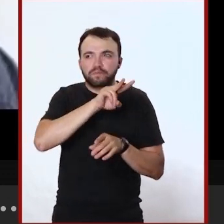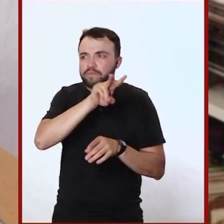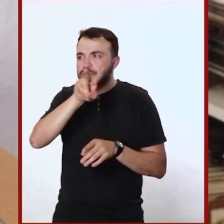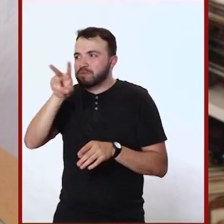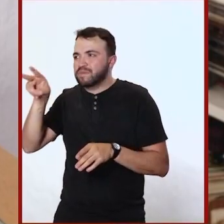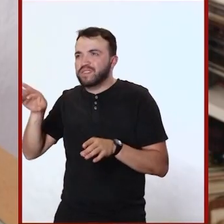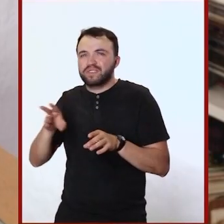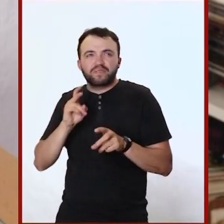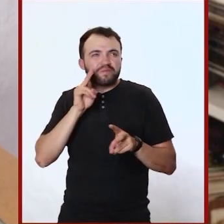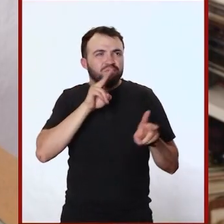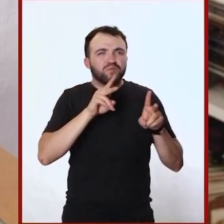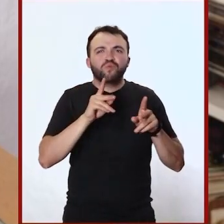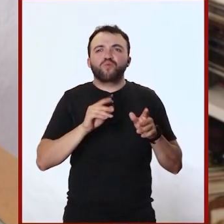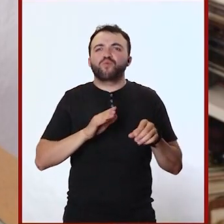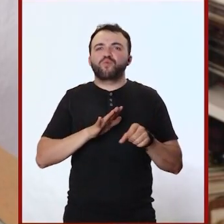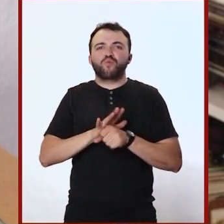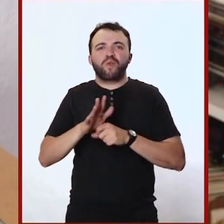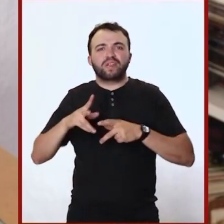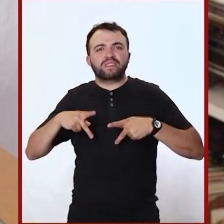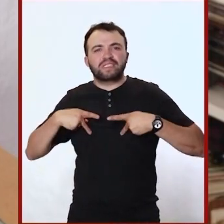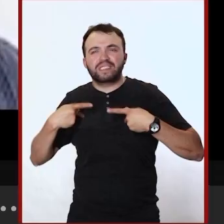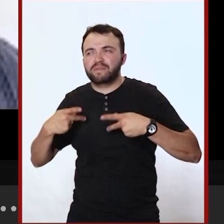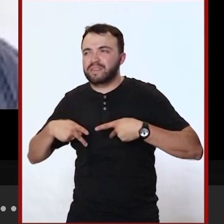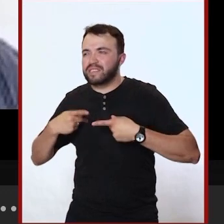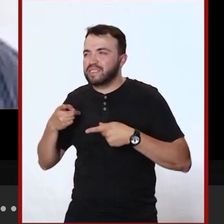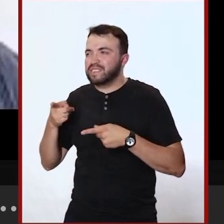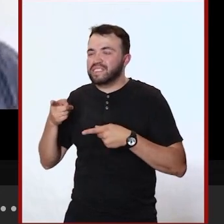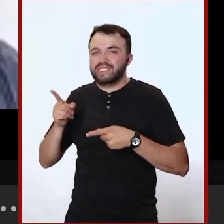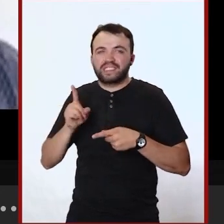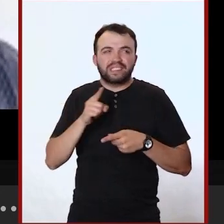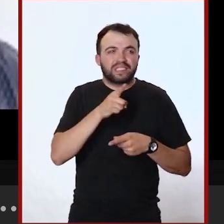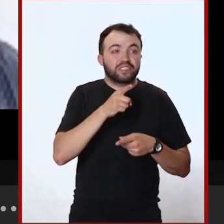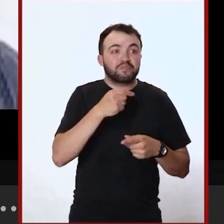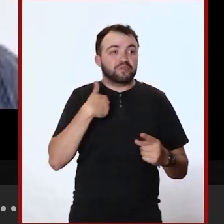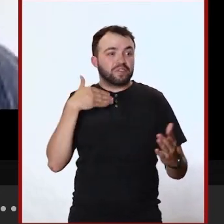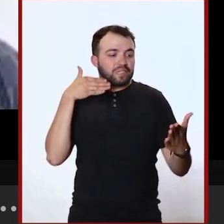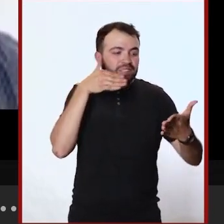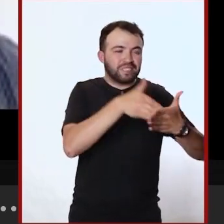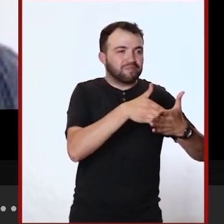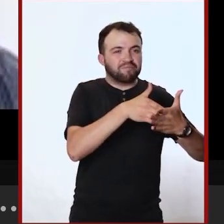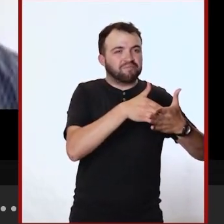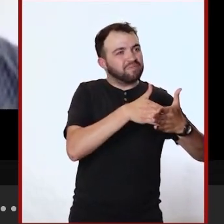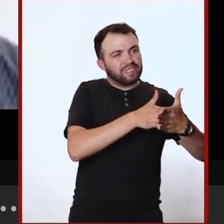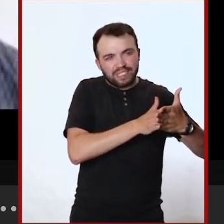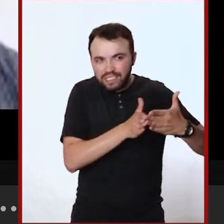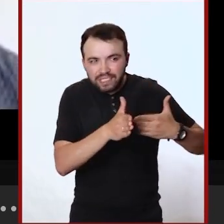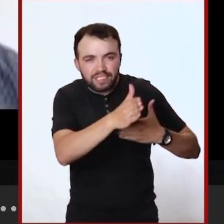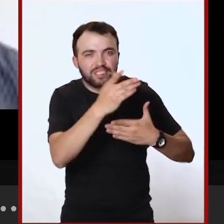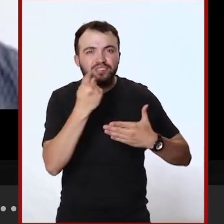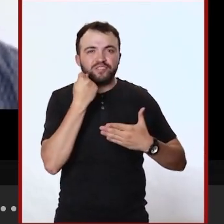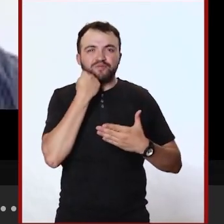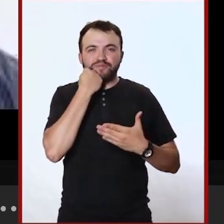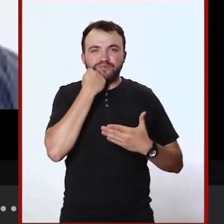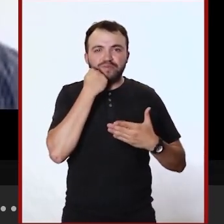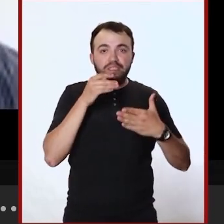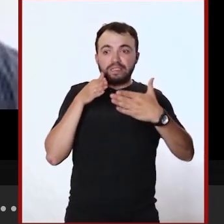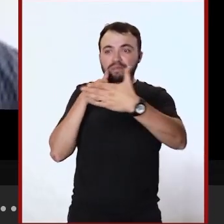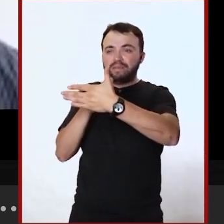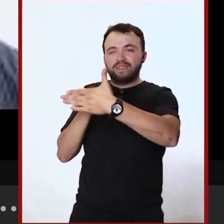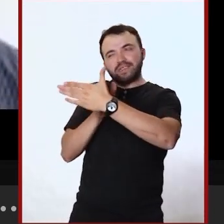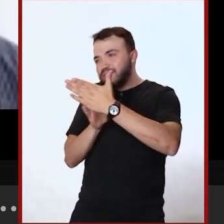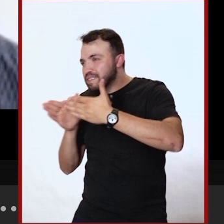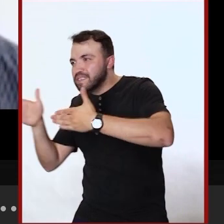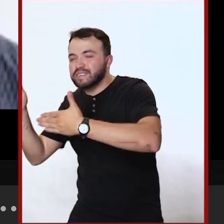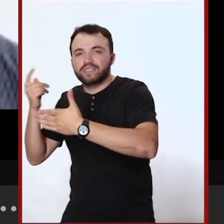entorno y poder sumarnos y no cerrarnos, ¿no? No cerrar nuestra perspectiva de que no hay trabajo, no hay oportunidades, porque siempre hay algo que